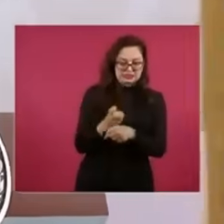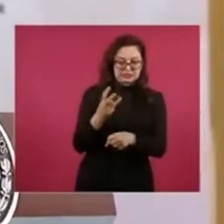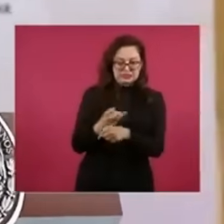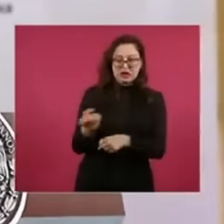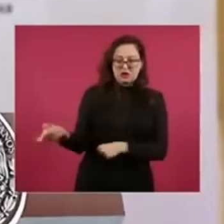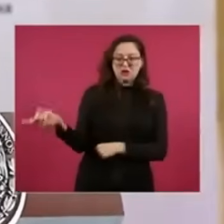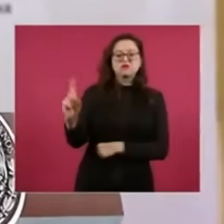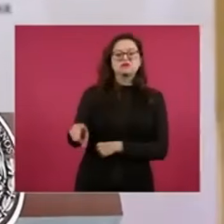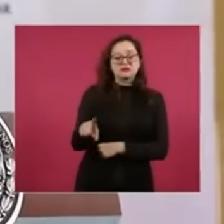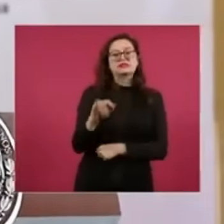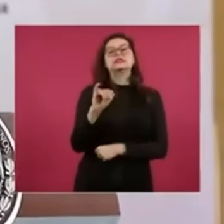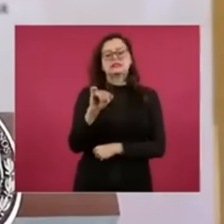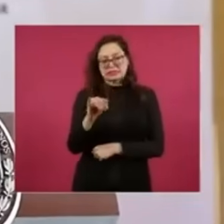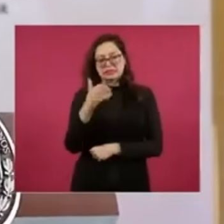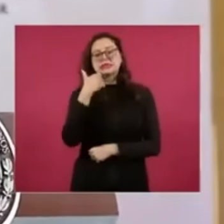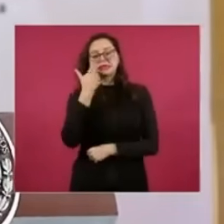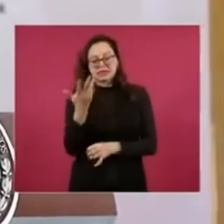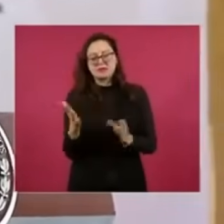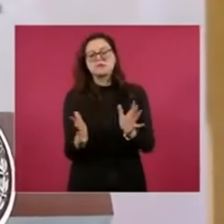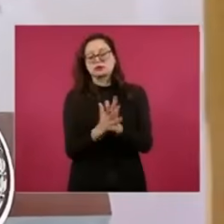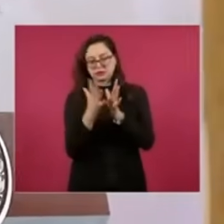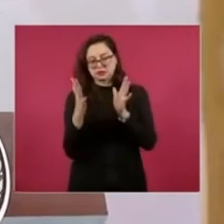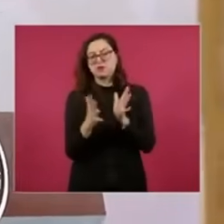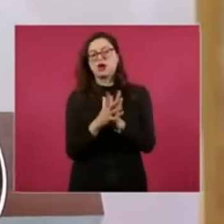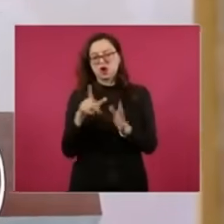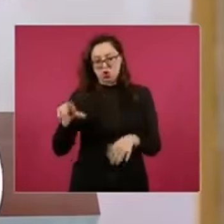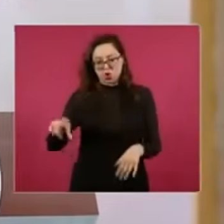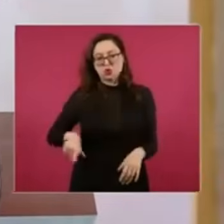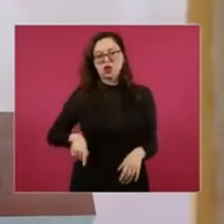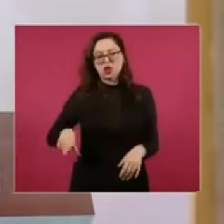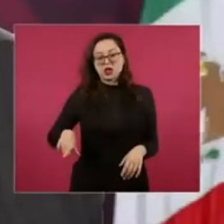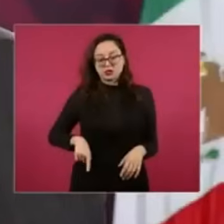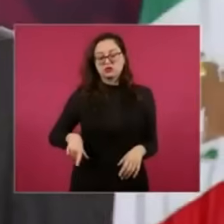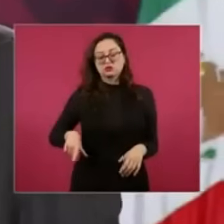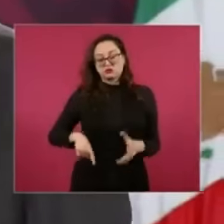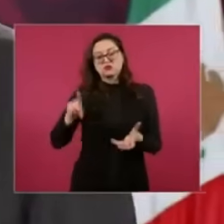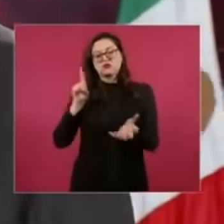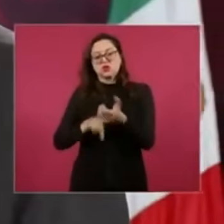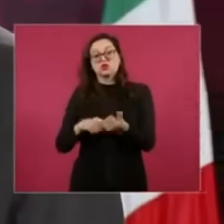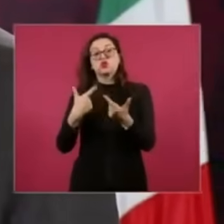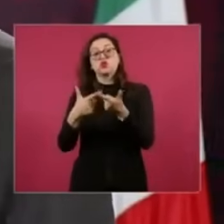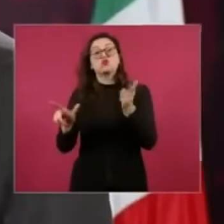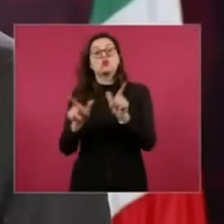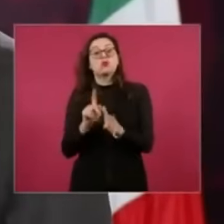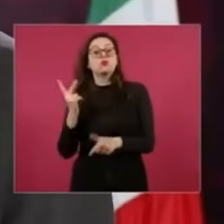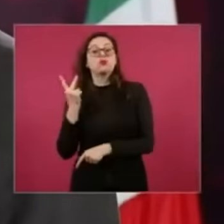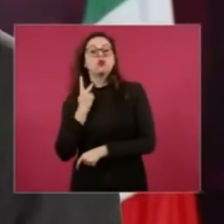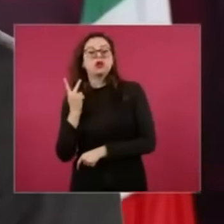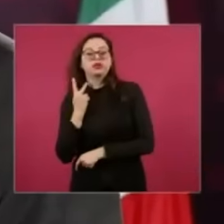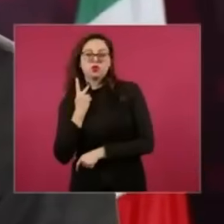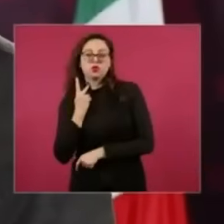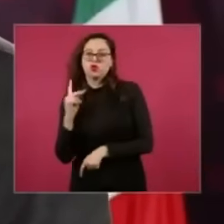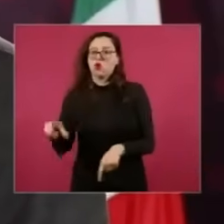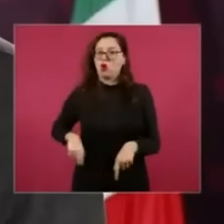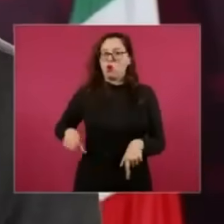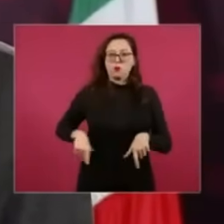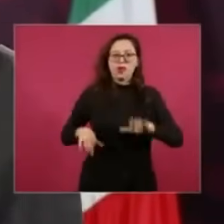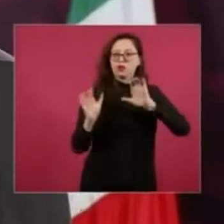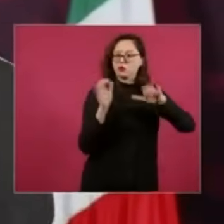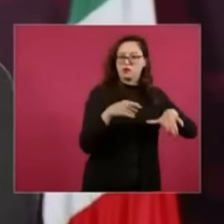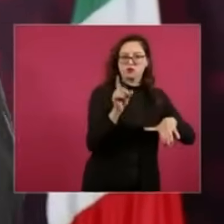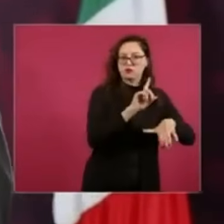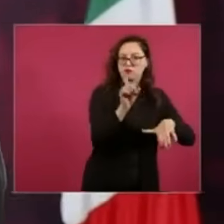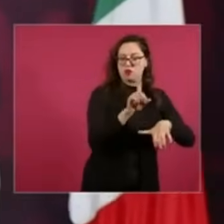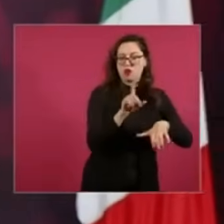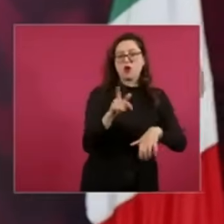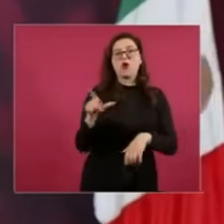ser, no va acá a la A la Secretaría Secretaría General. General, No. porque Él lo sí. descartó mismo, el propio presidente dijo, no, no va a ser a